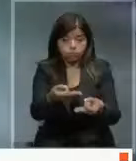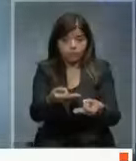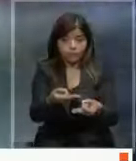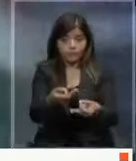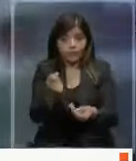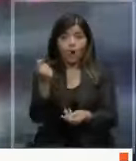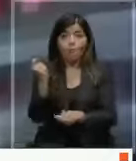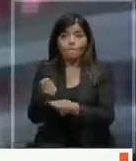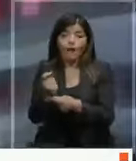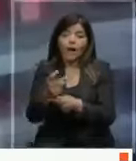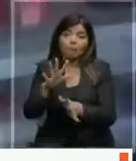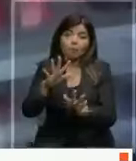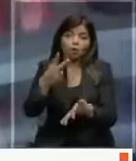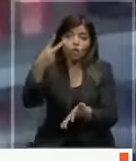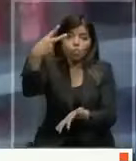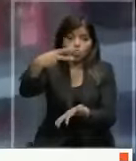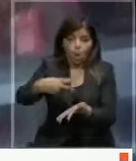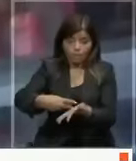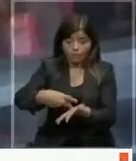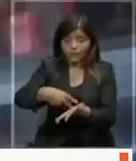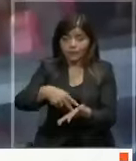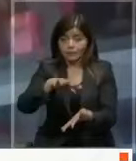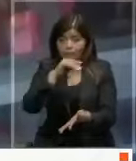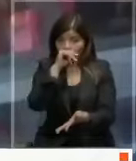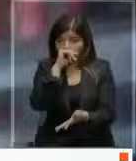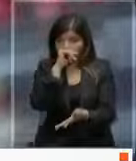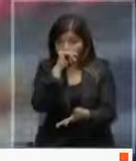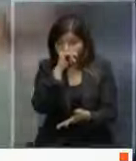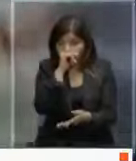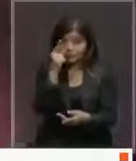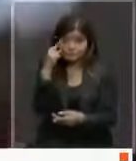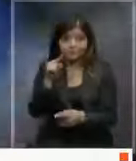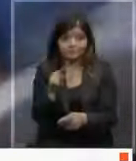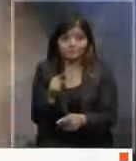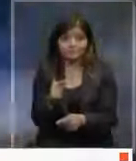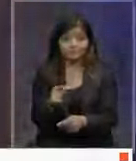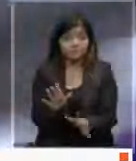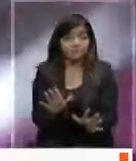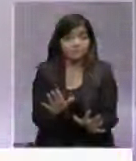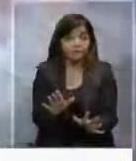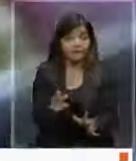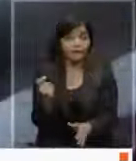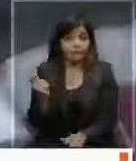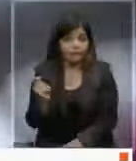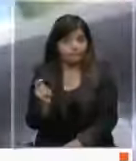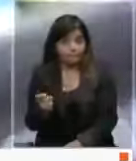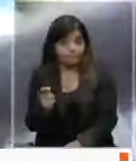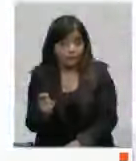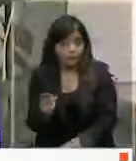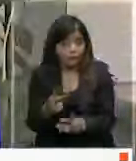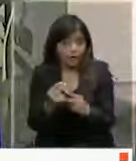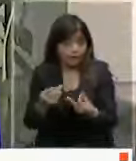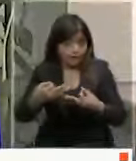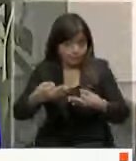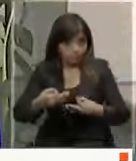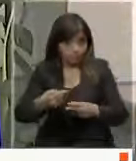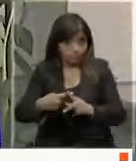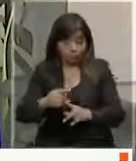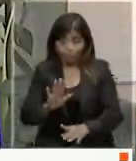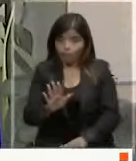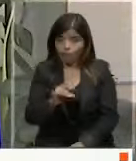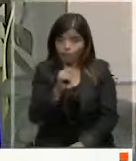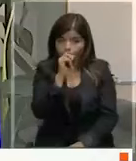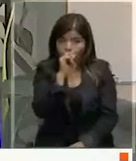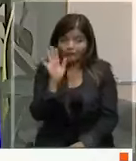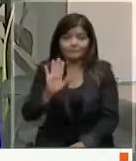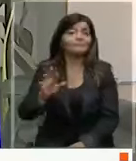pagamos más de 2000 pesos por estos productos aún así nadie nos asegura que el precio signifique calidad Hola Soy